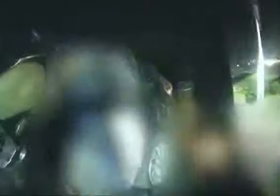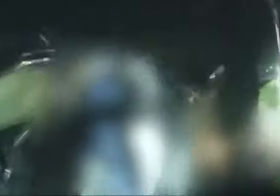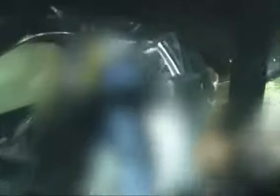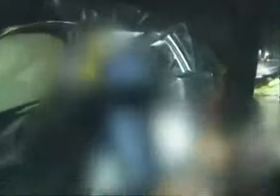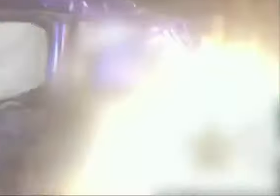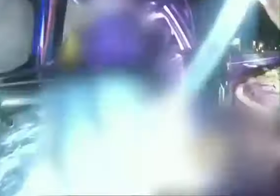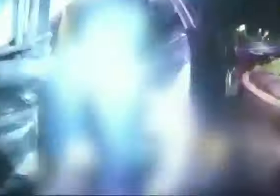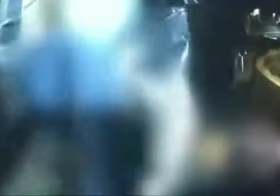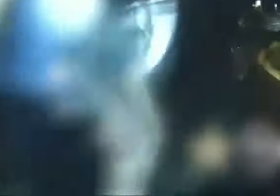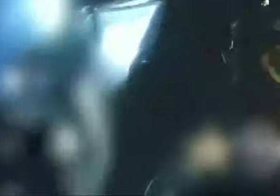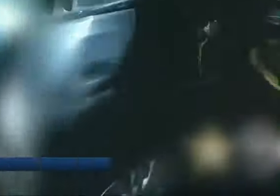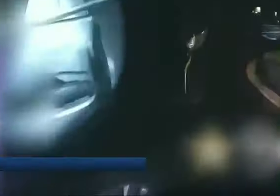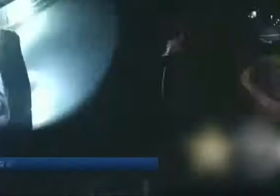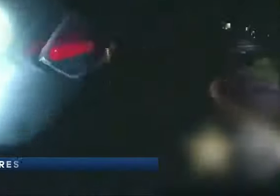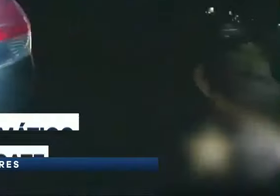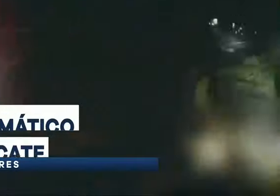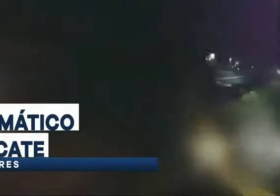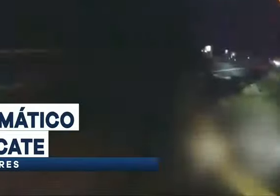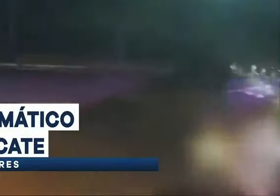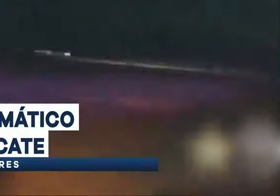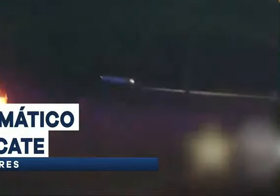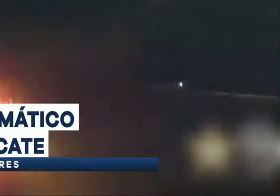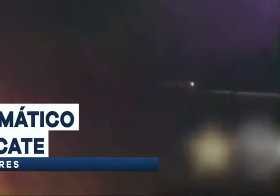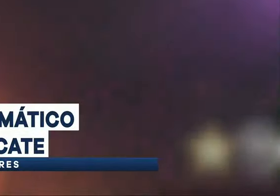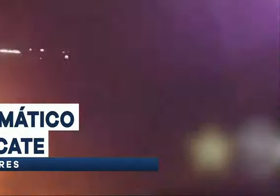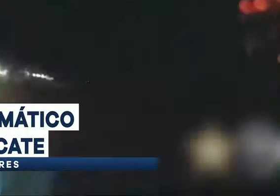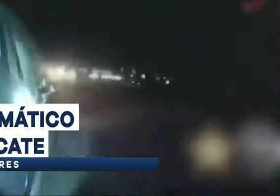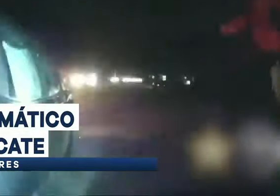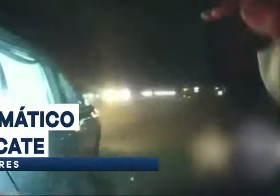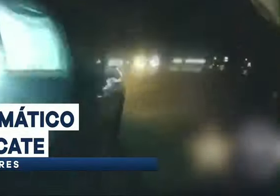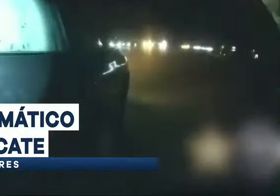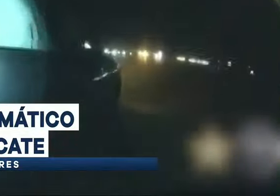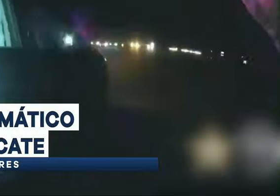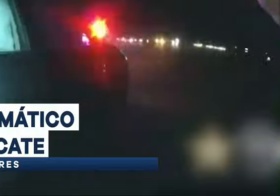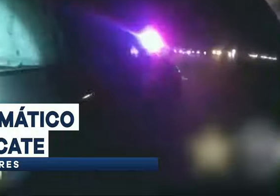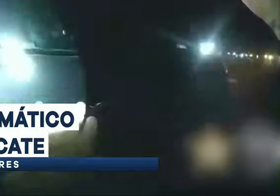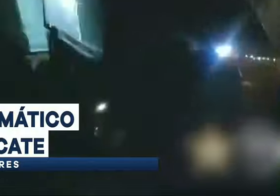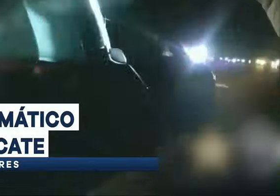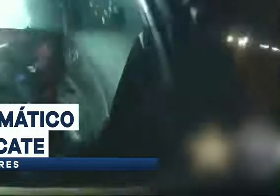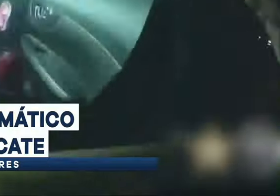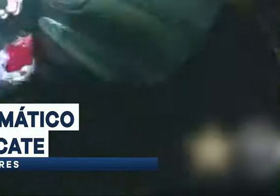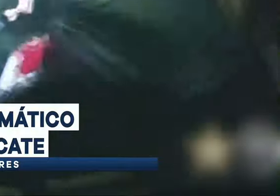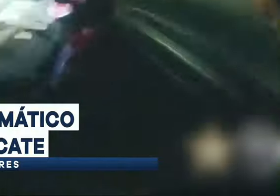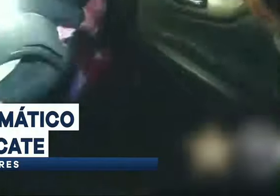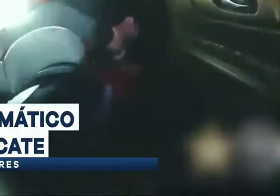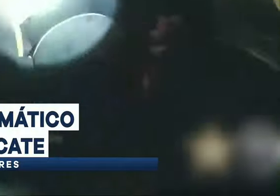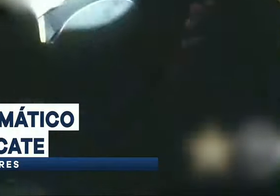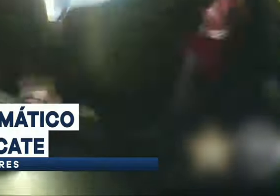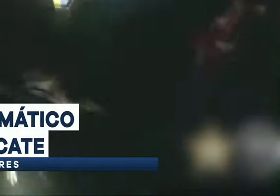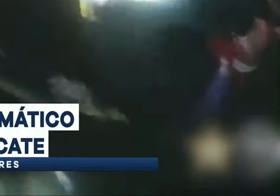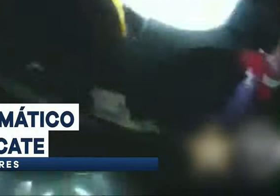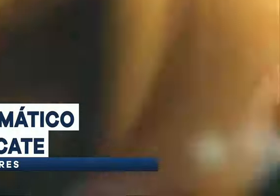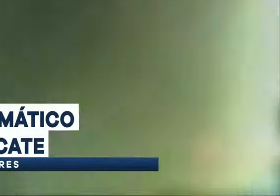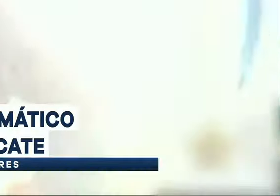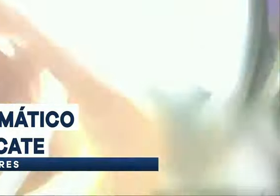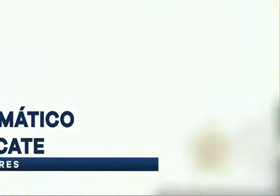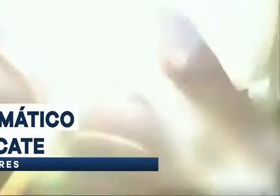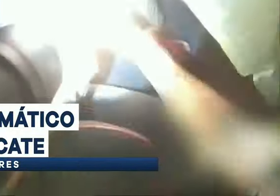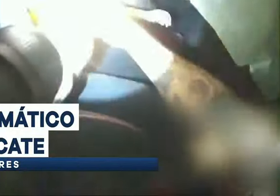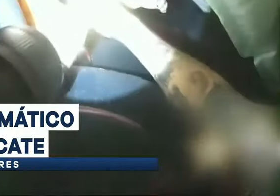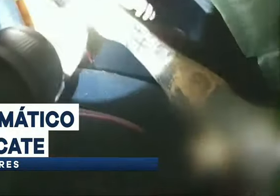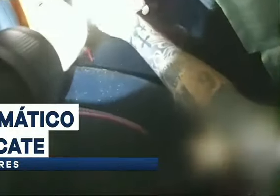En lo internacional, dramático rescate de una bebé y una niña que habían quedado atrapadas en un auto tras un accidente de tránsito